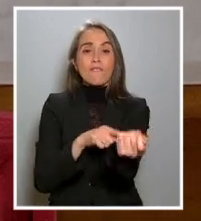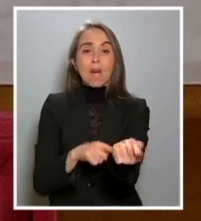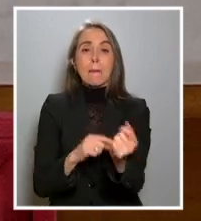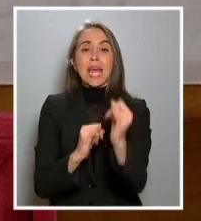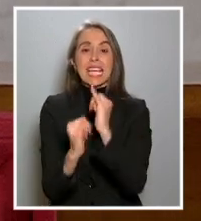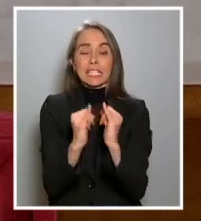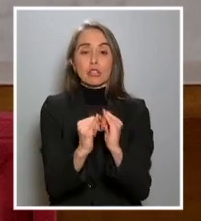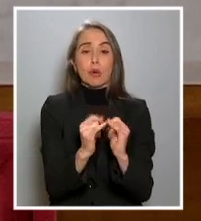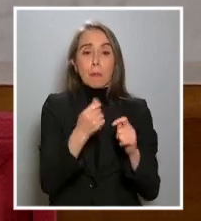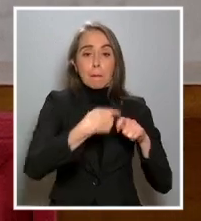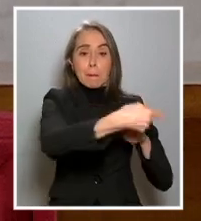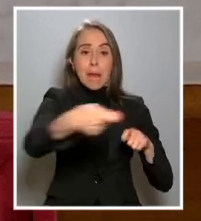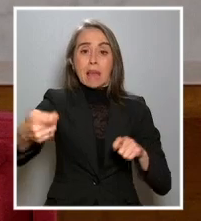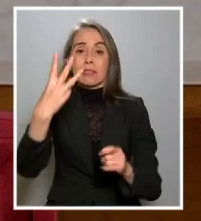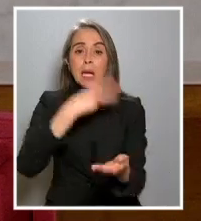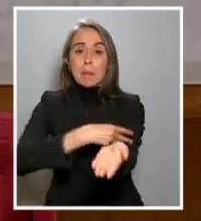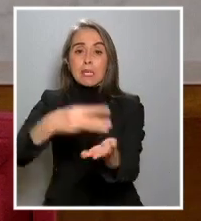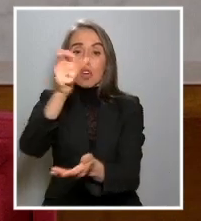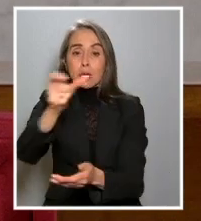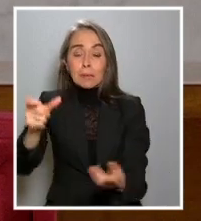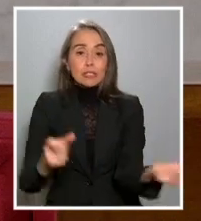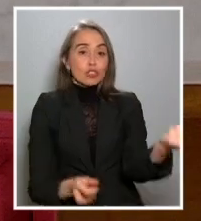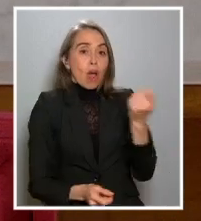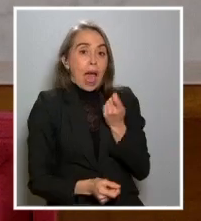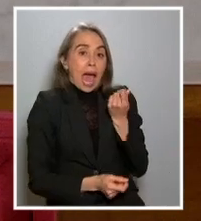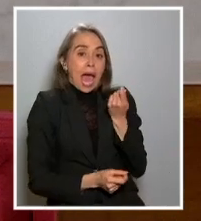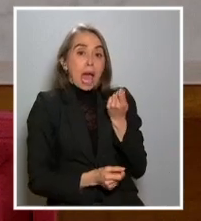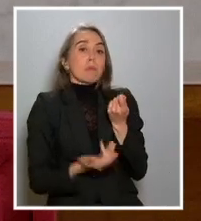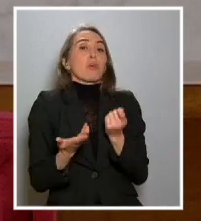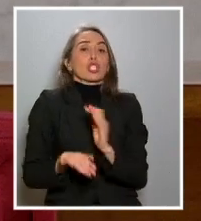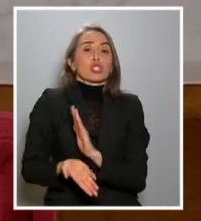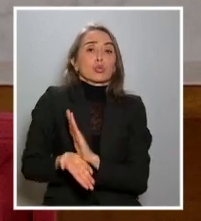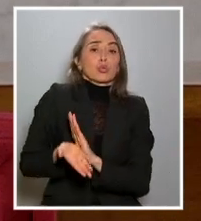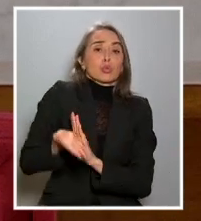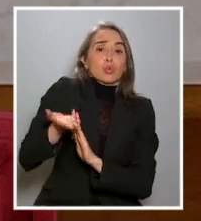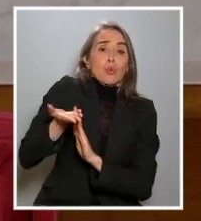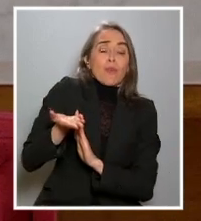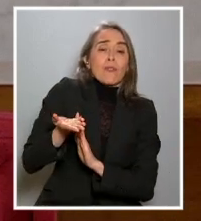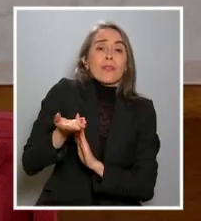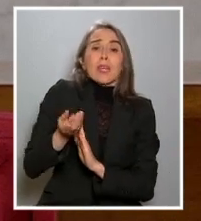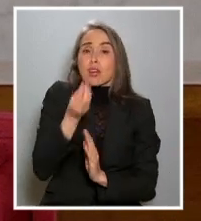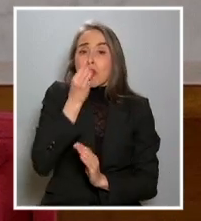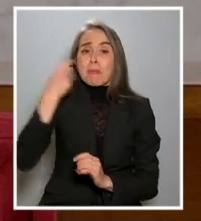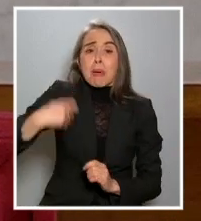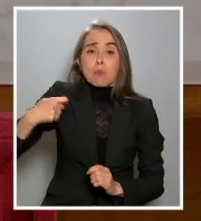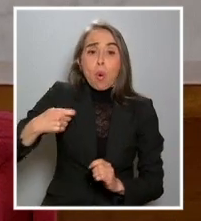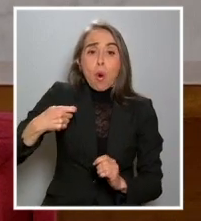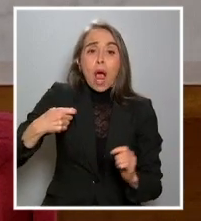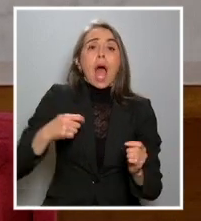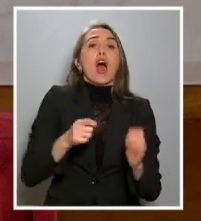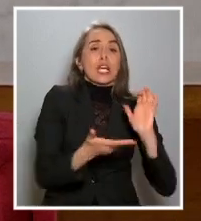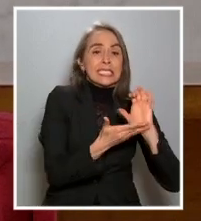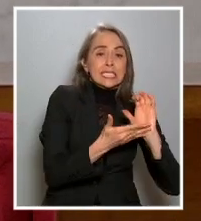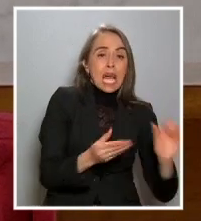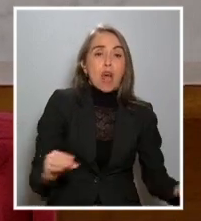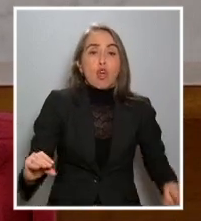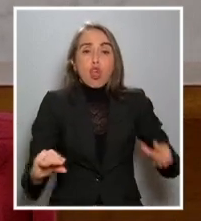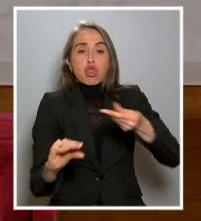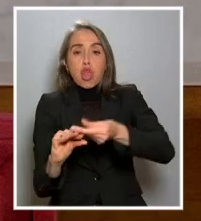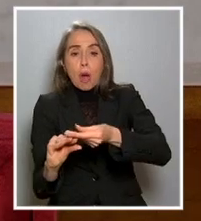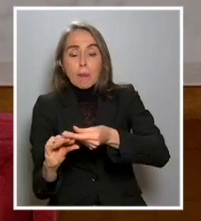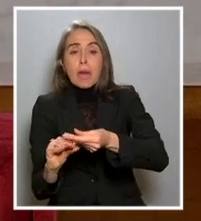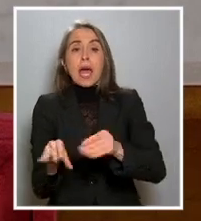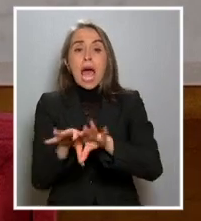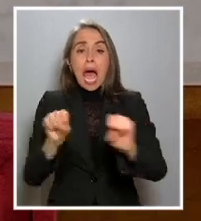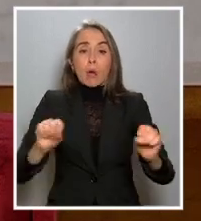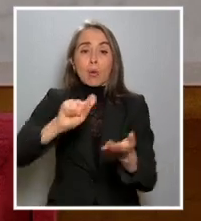a cerca de 3 millones de personas para contrarrestar las alzas que tuvimos en los precios de los alimentos. Tras un acuerdo con la